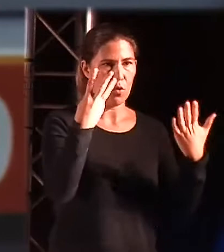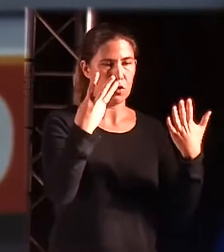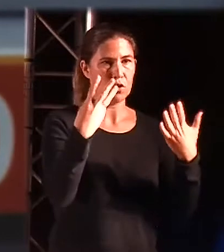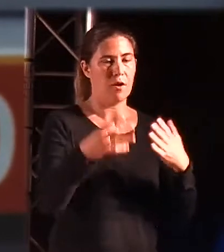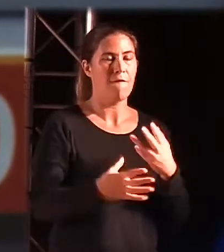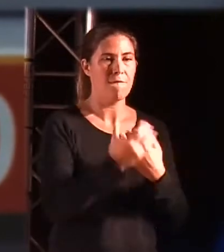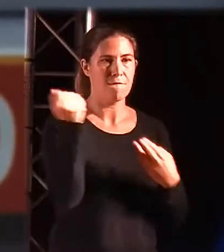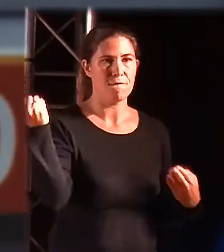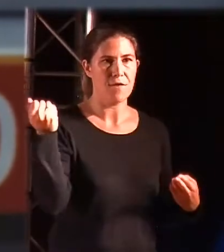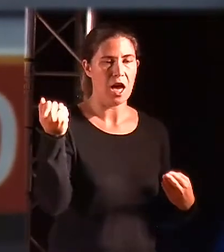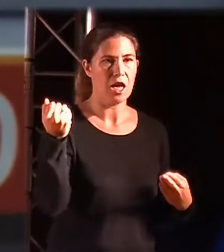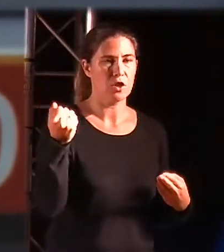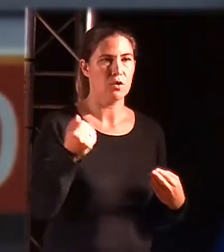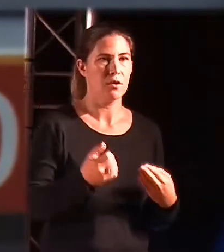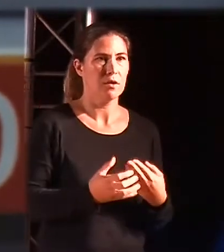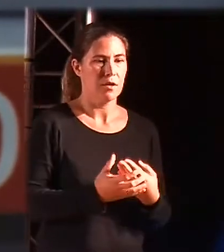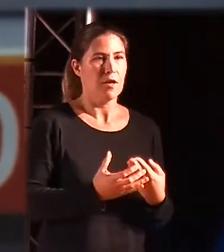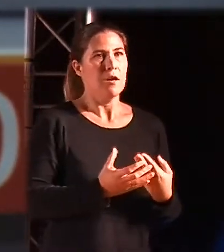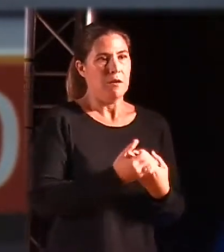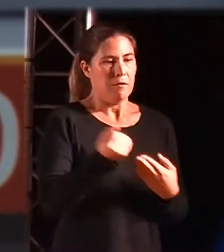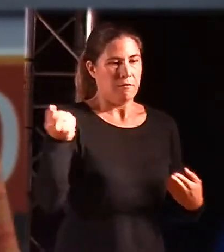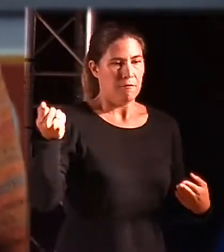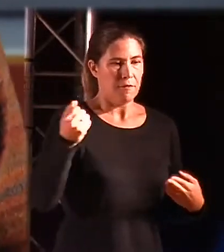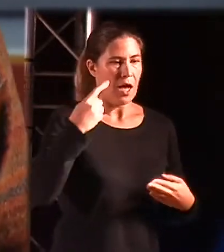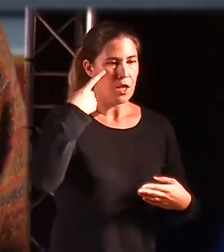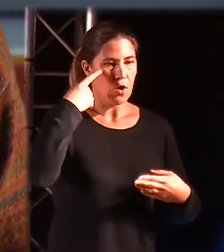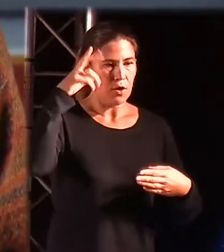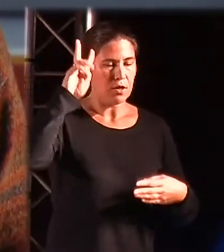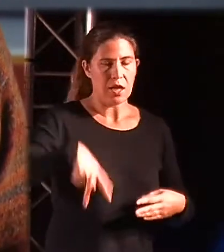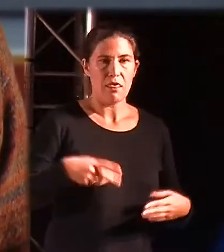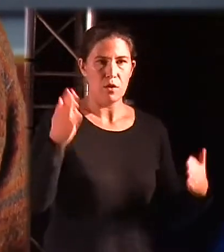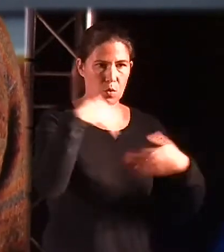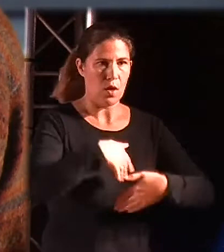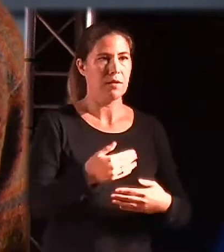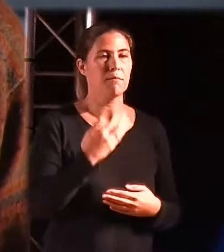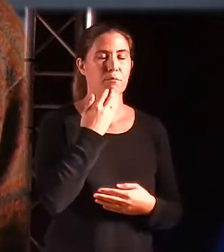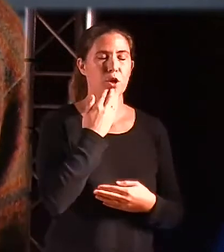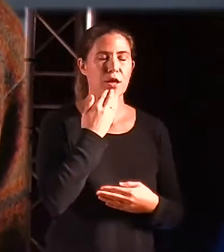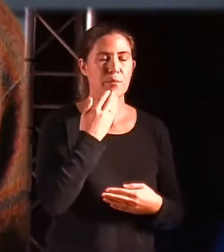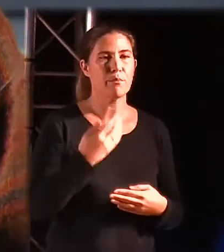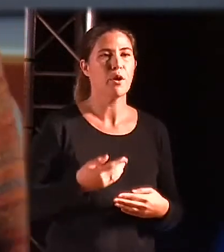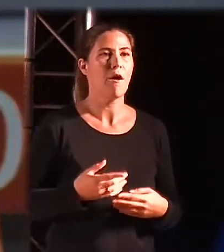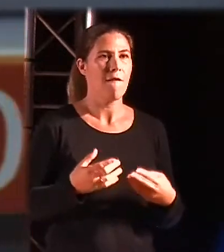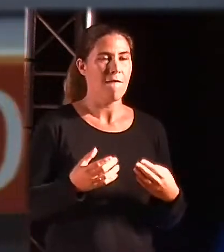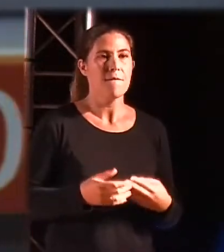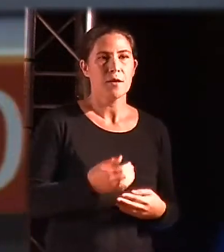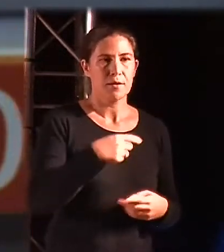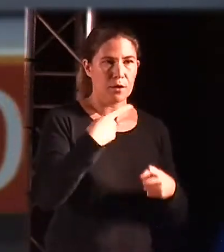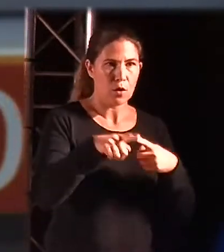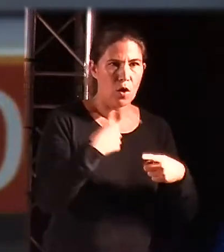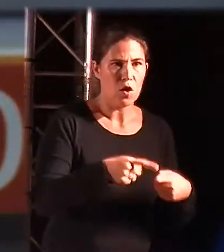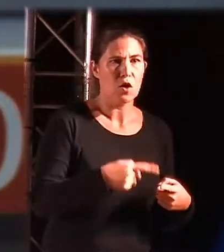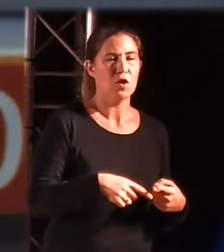Error de irracionalidad supina. Consiste en creer cosas patentemente falsas por el hecho de que haya